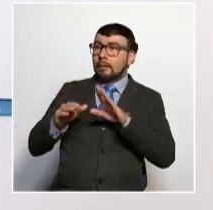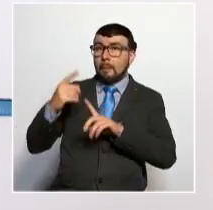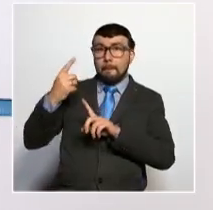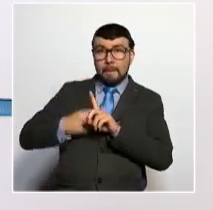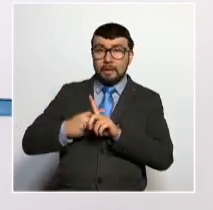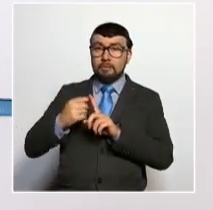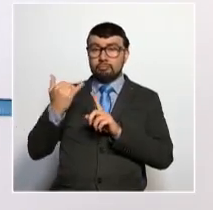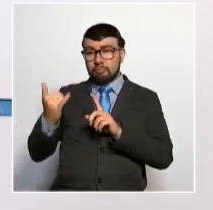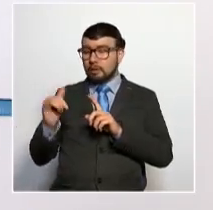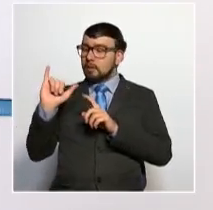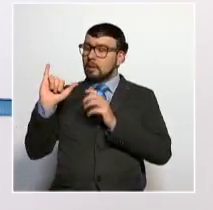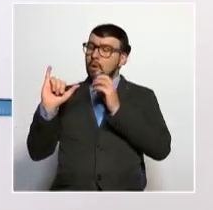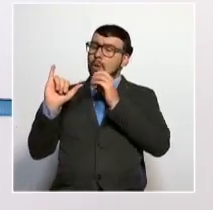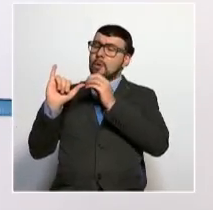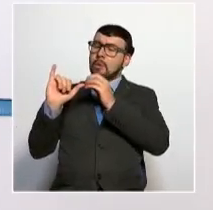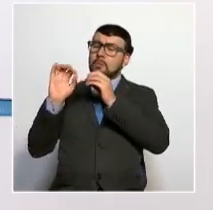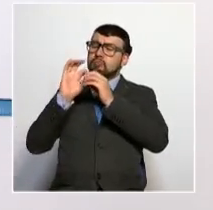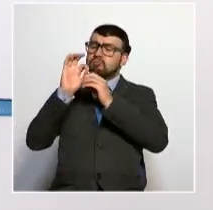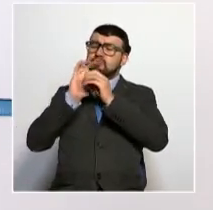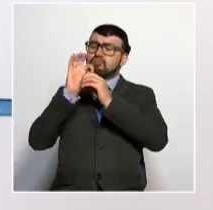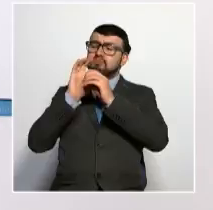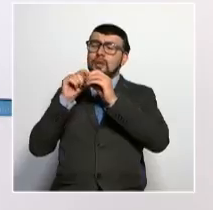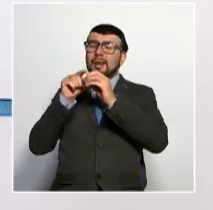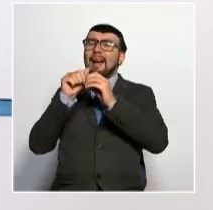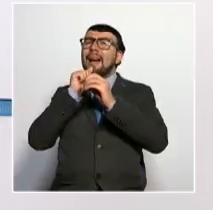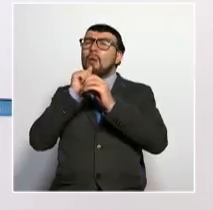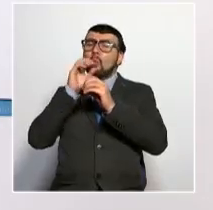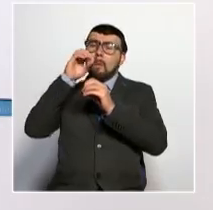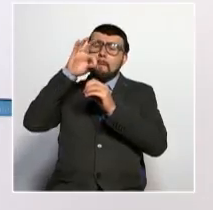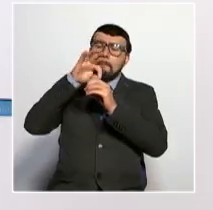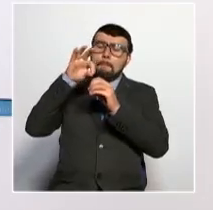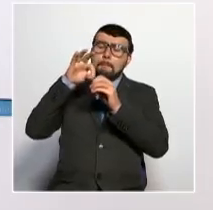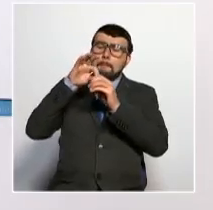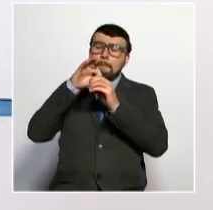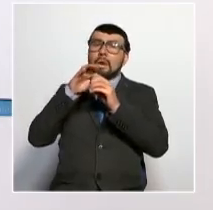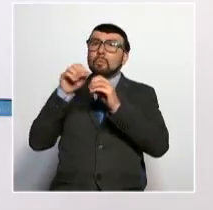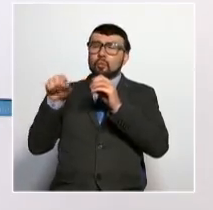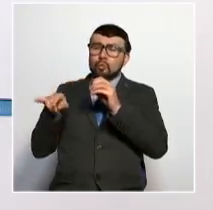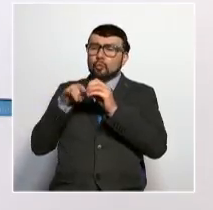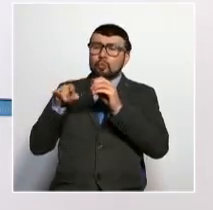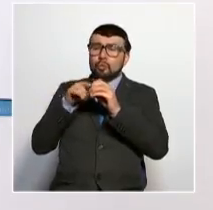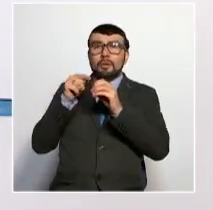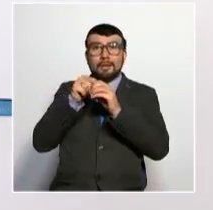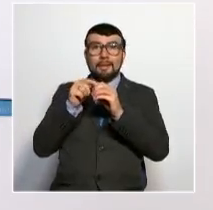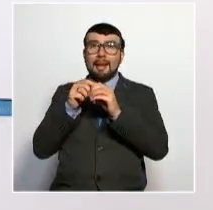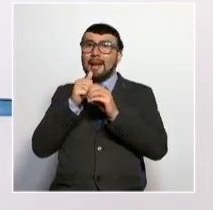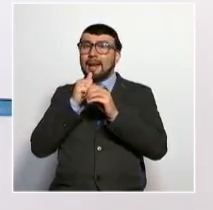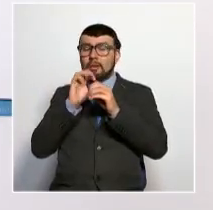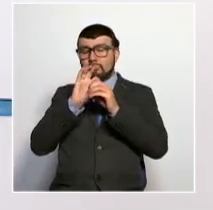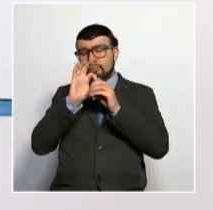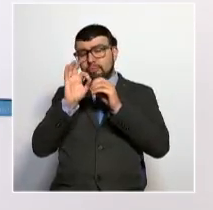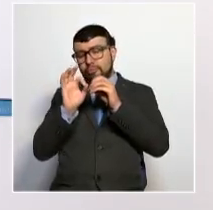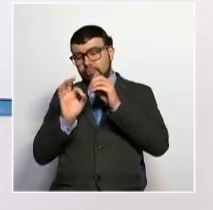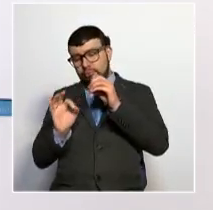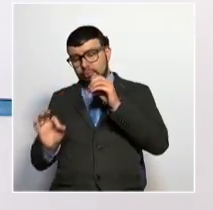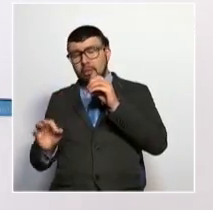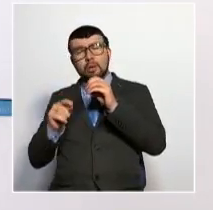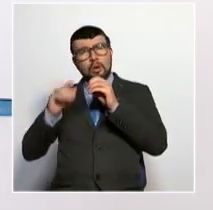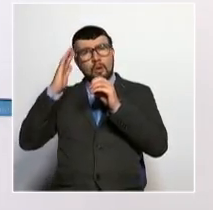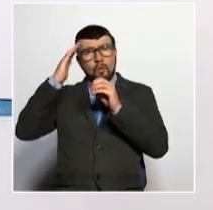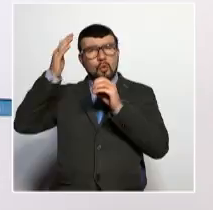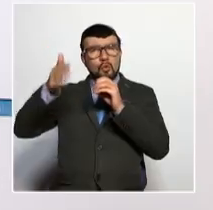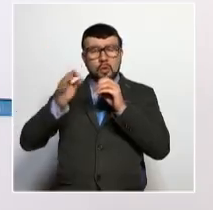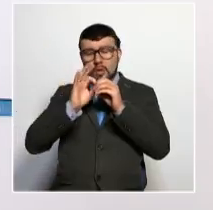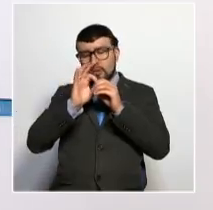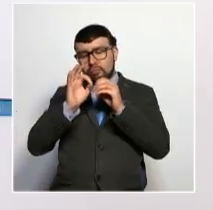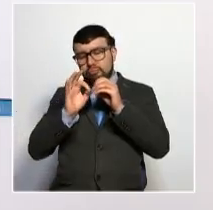su folículo y después este folículo se va llenando de agüita para poder nutrir el óvulo, el que futuramente va a salir y